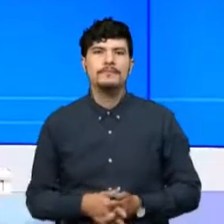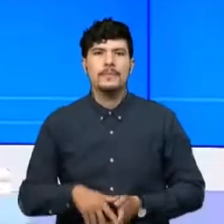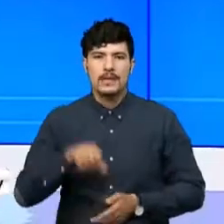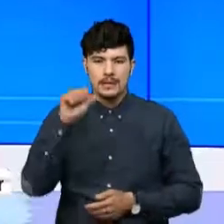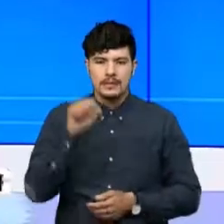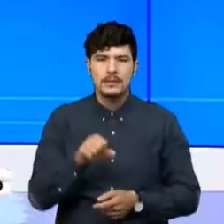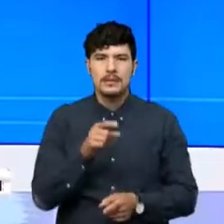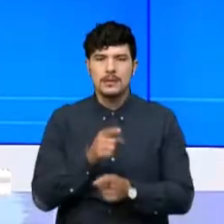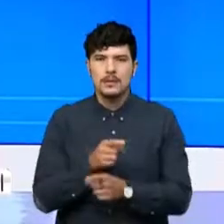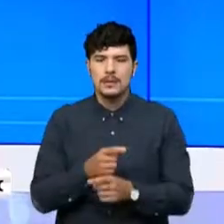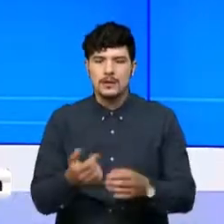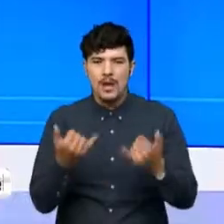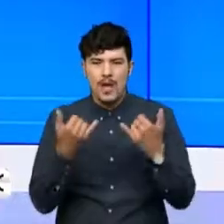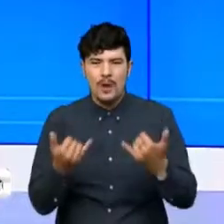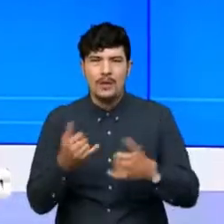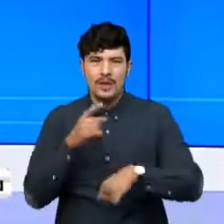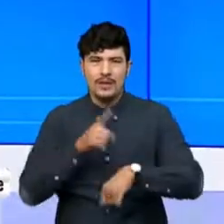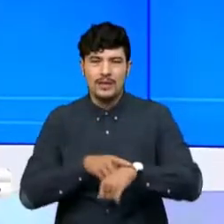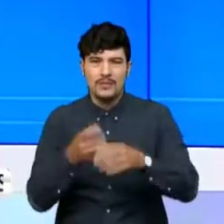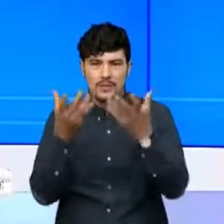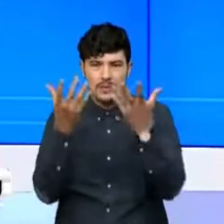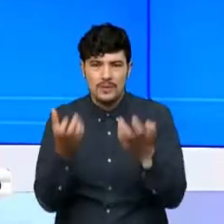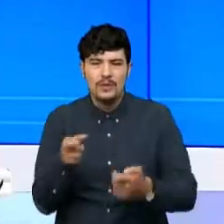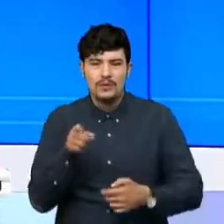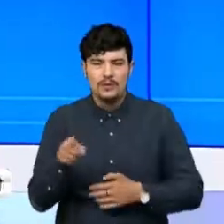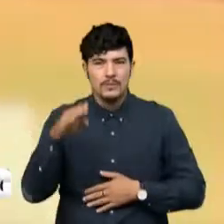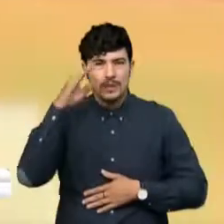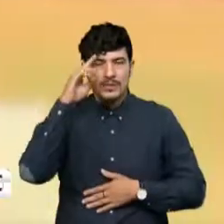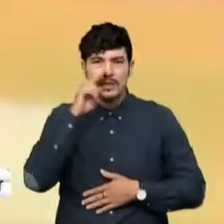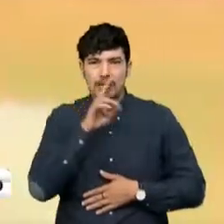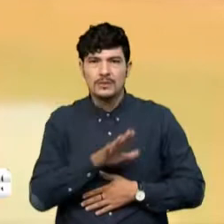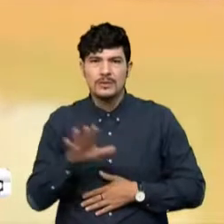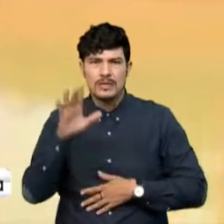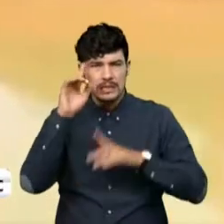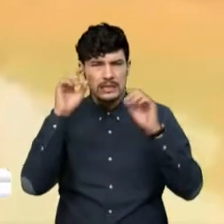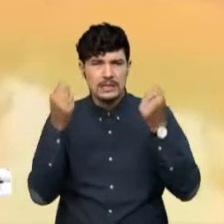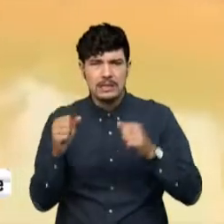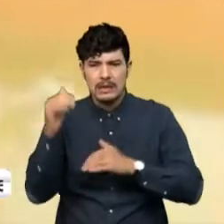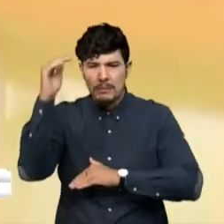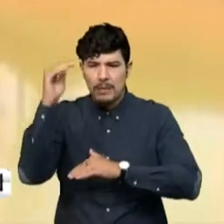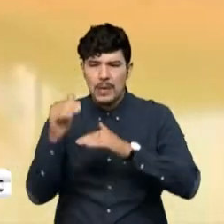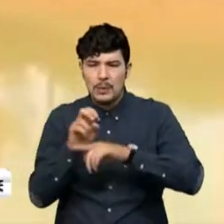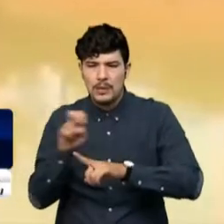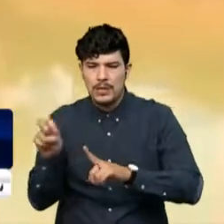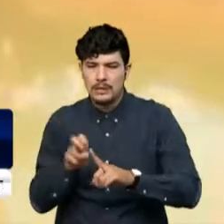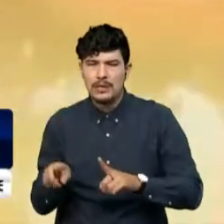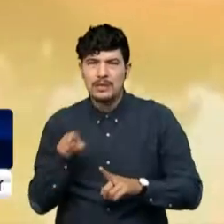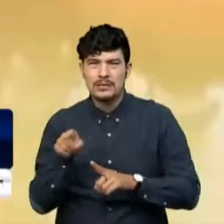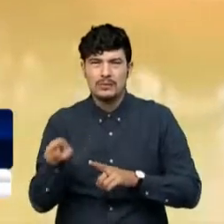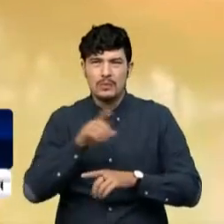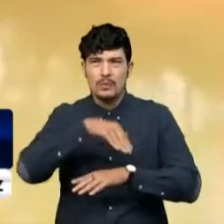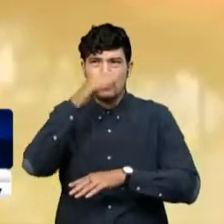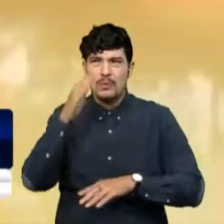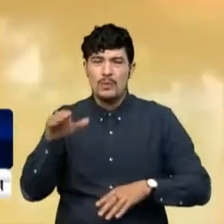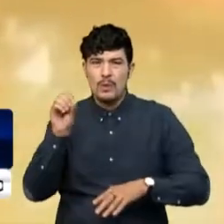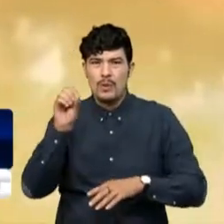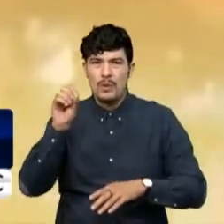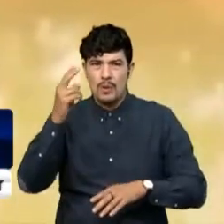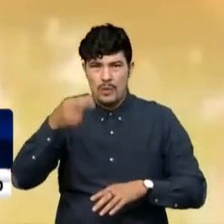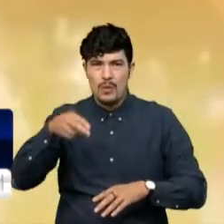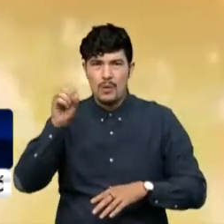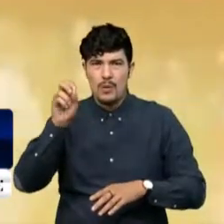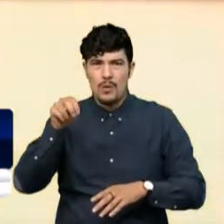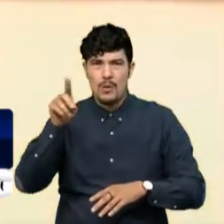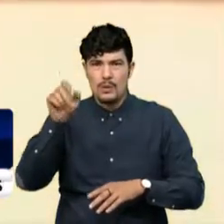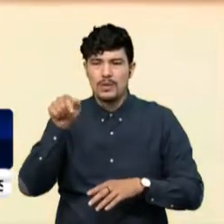Y es que debido a la actual temporada seca, las autoridades señalaron la preocupación por los bajos niveles del embalse de La Honda, disminuyendo así el suministro de